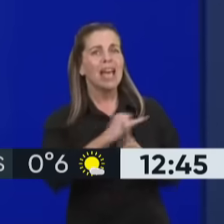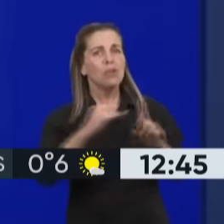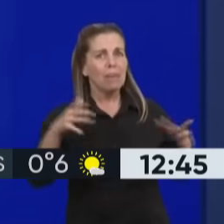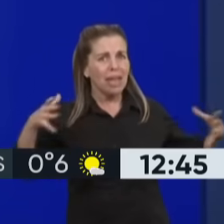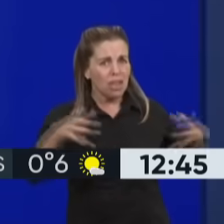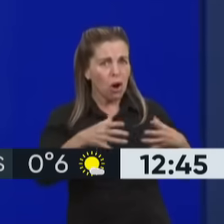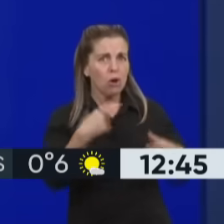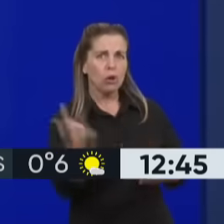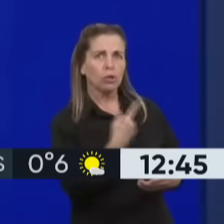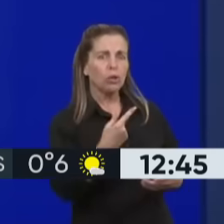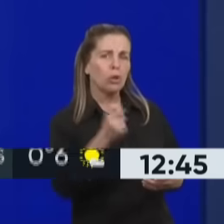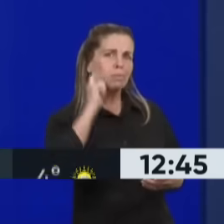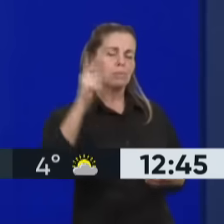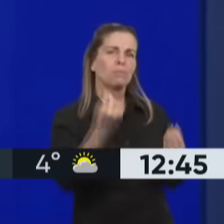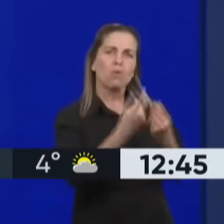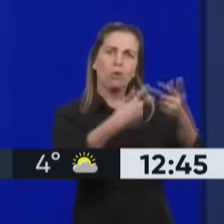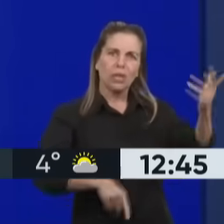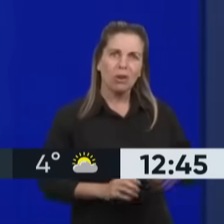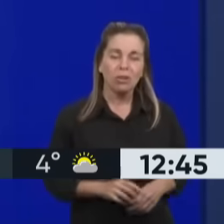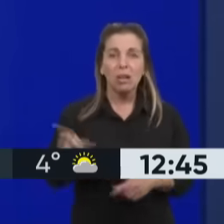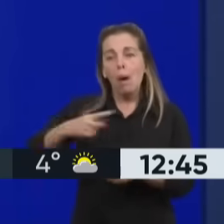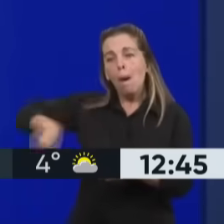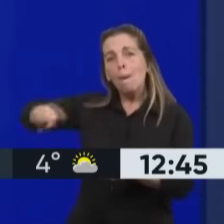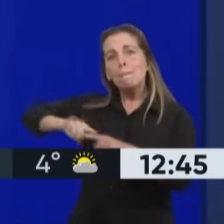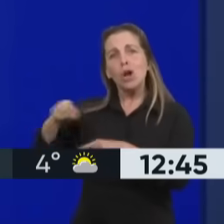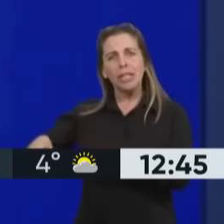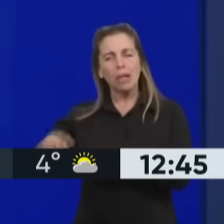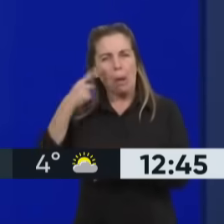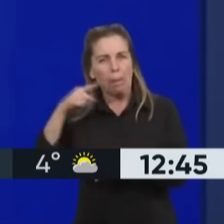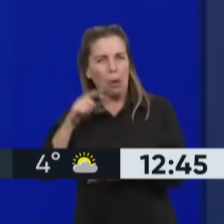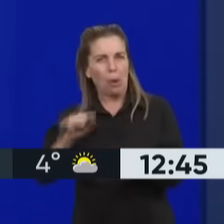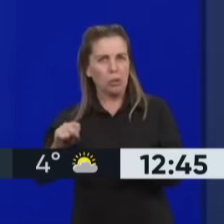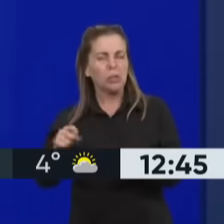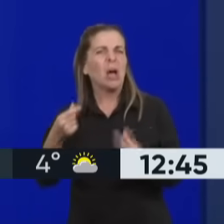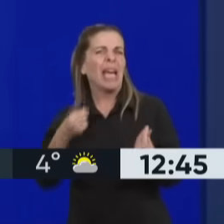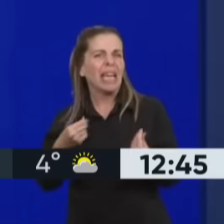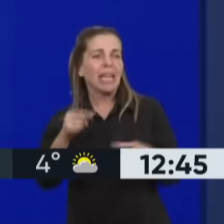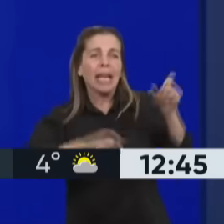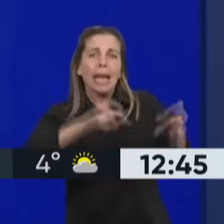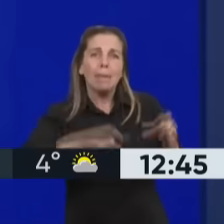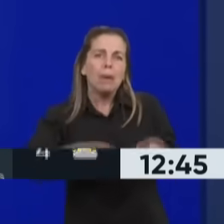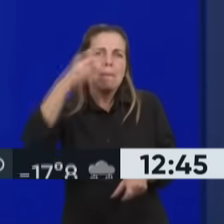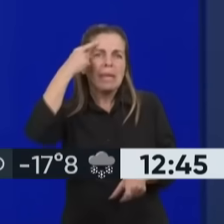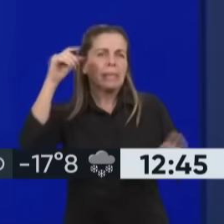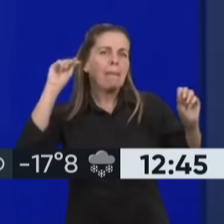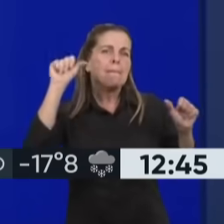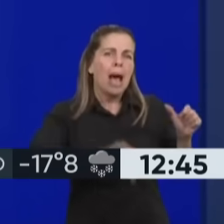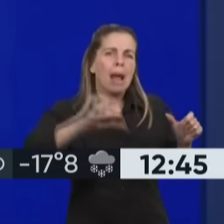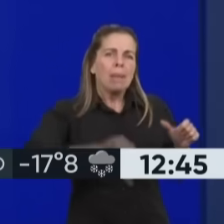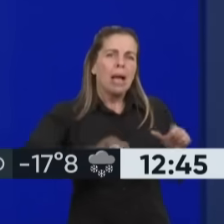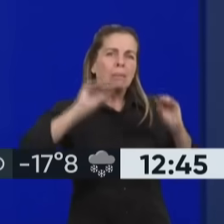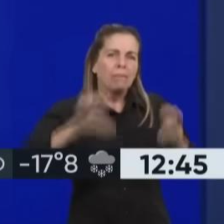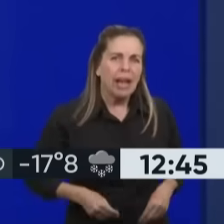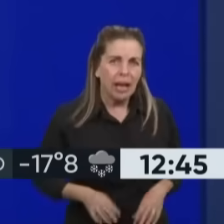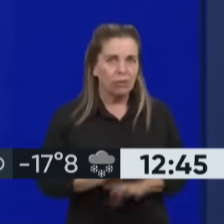Ellos necesitan romper la ilusión de la gente, porque si esa ilusión se concreta, ellos pierden para siempre. Por eso su único plan